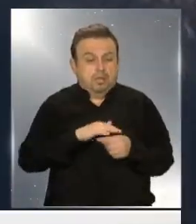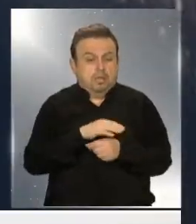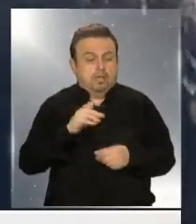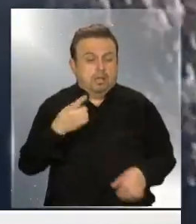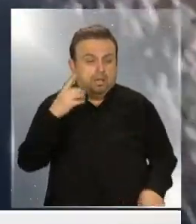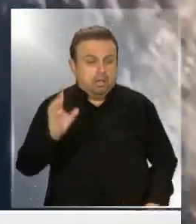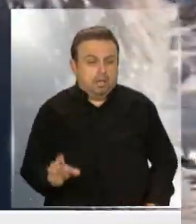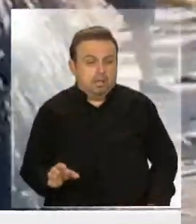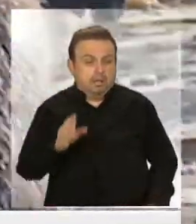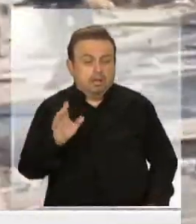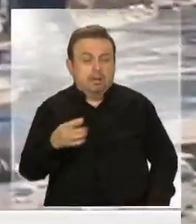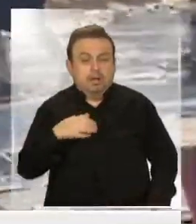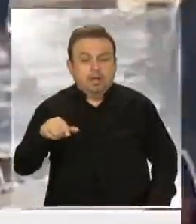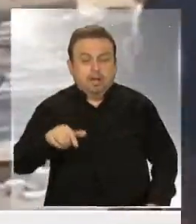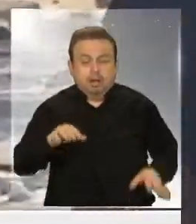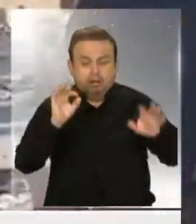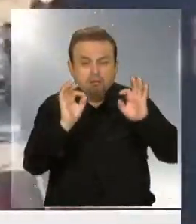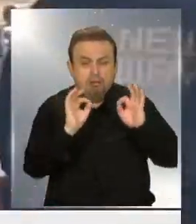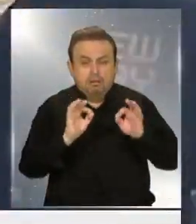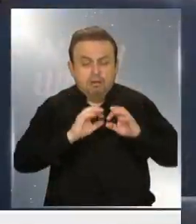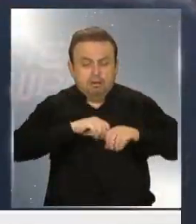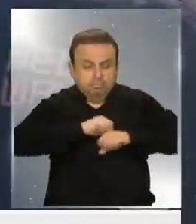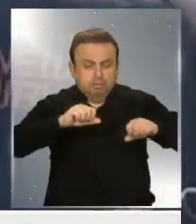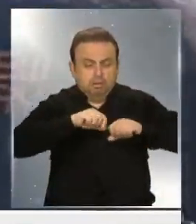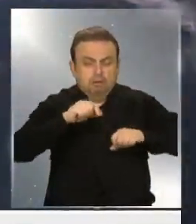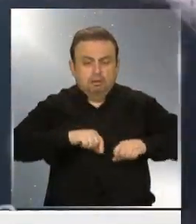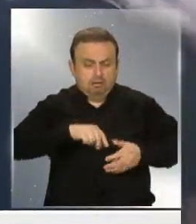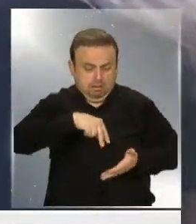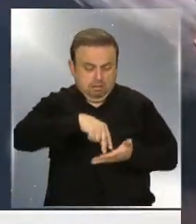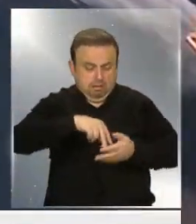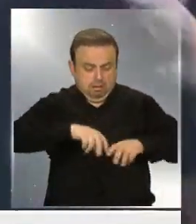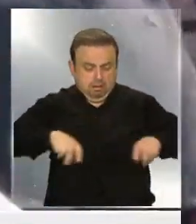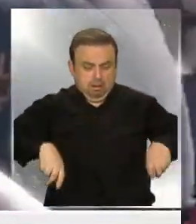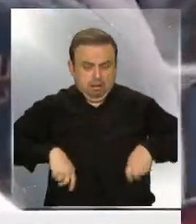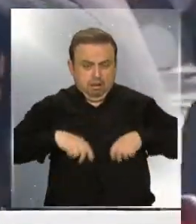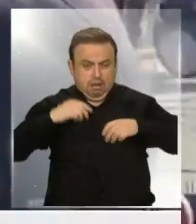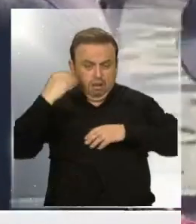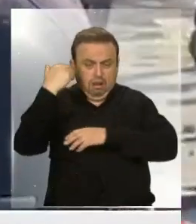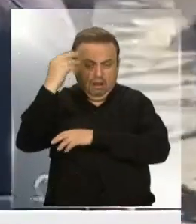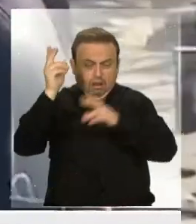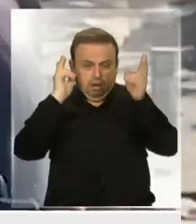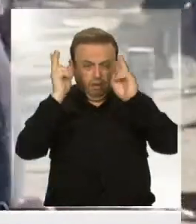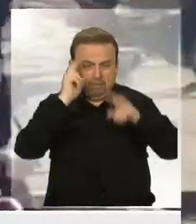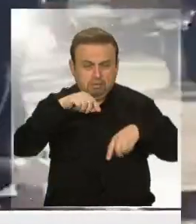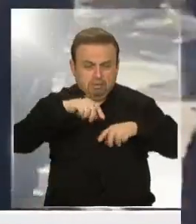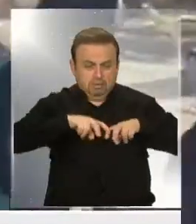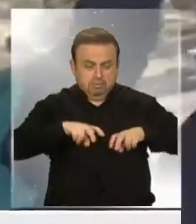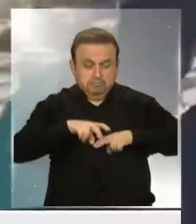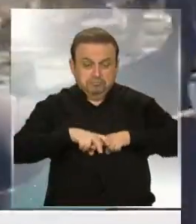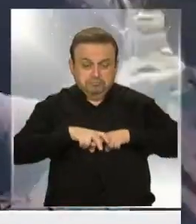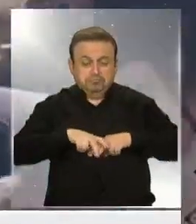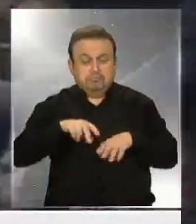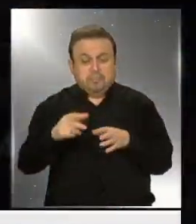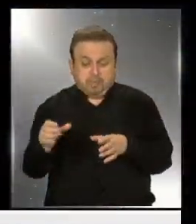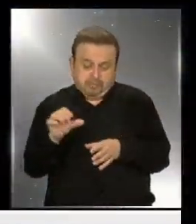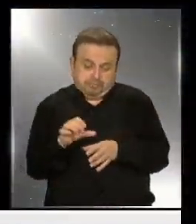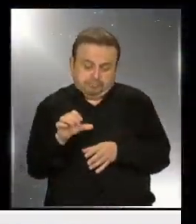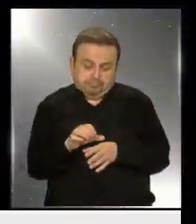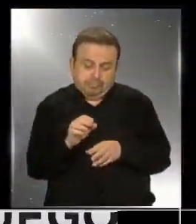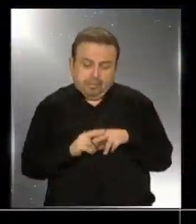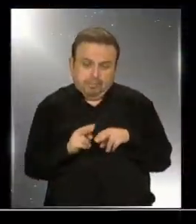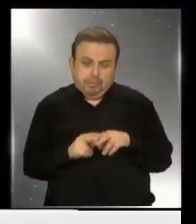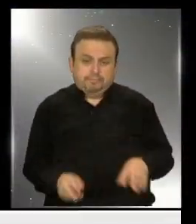una persona comenzó a armar molotov en un paradero específicamente, como ustedes lo pueden ver en las imágenes. Todo